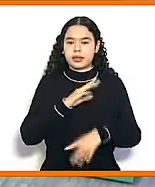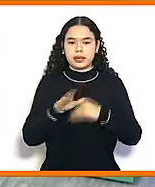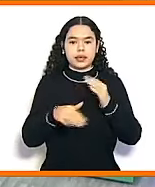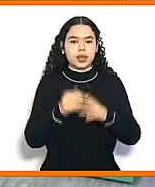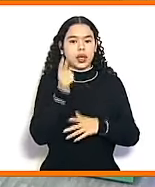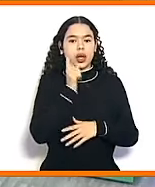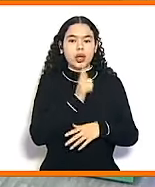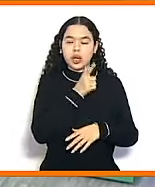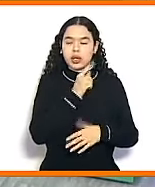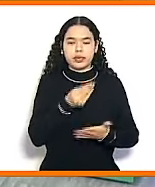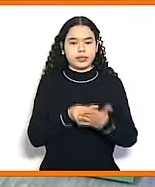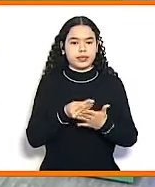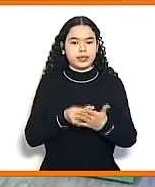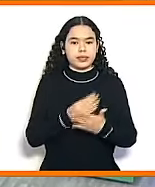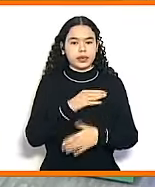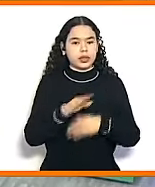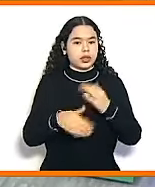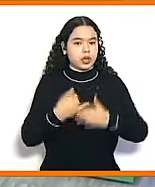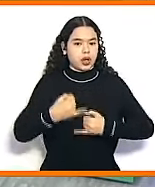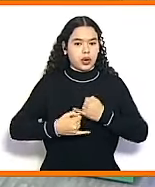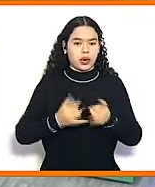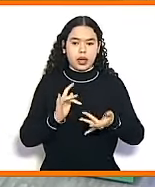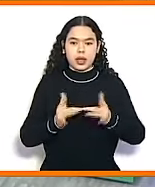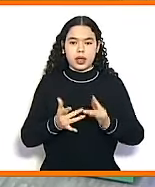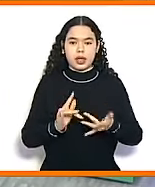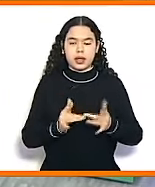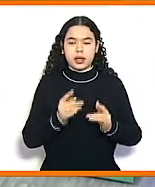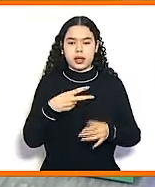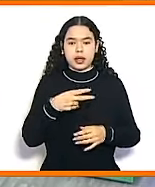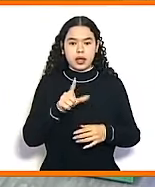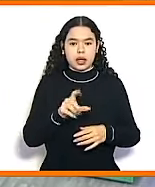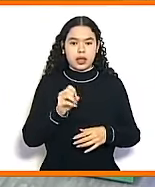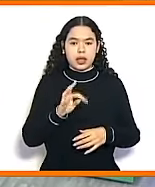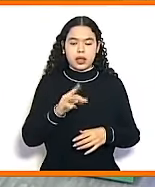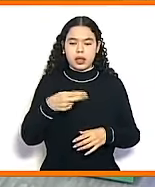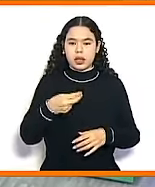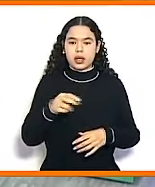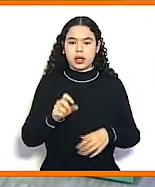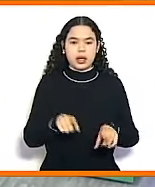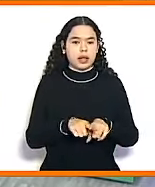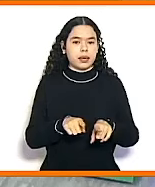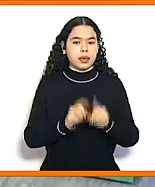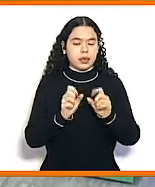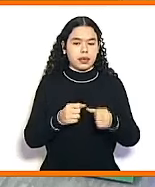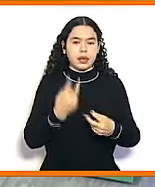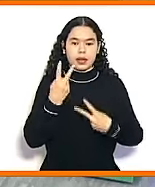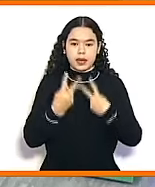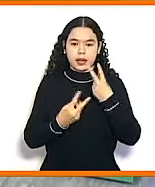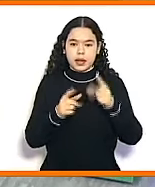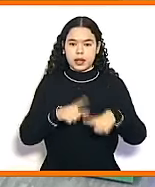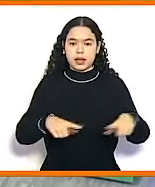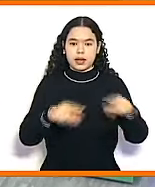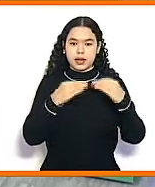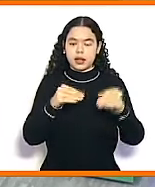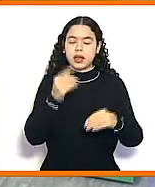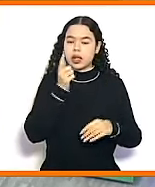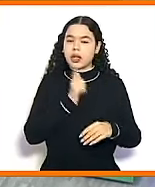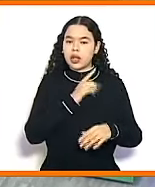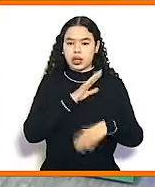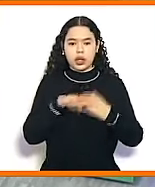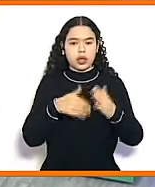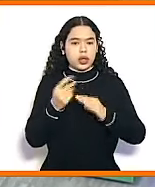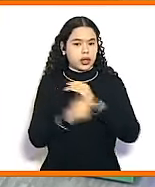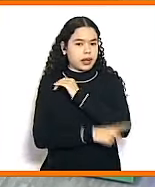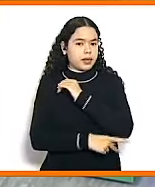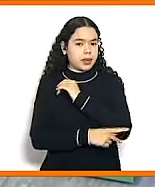loto saldo Así que juga en línea en loto.hn o en cualquier punto de venta loto a nivel nacional es así con esta buena